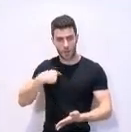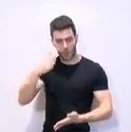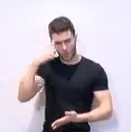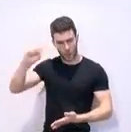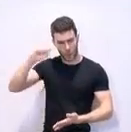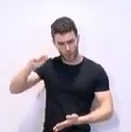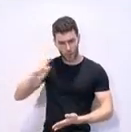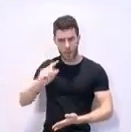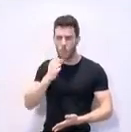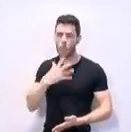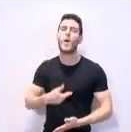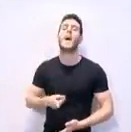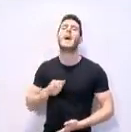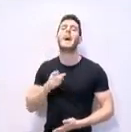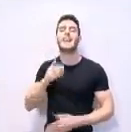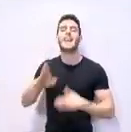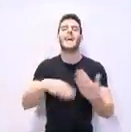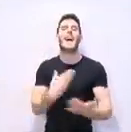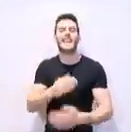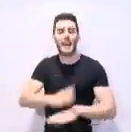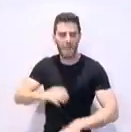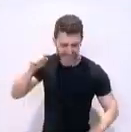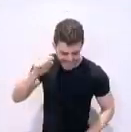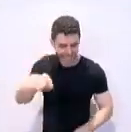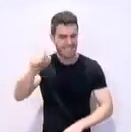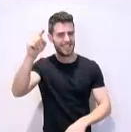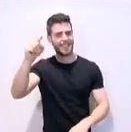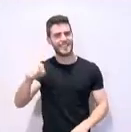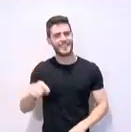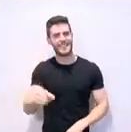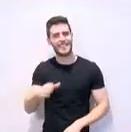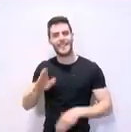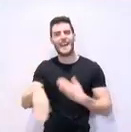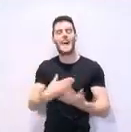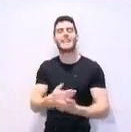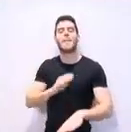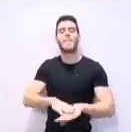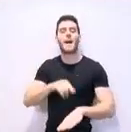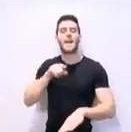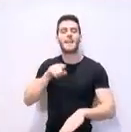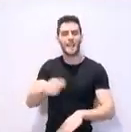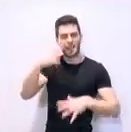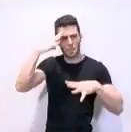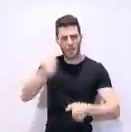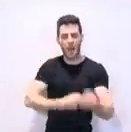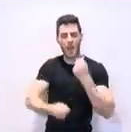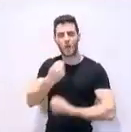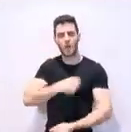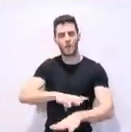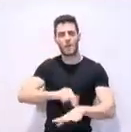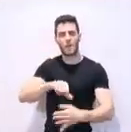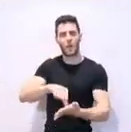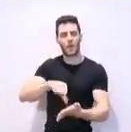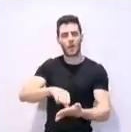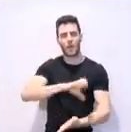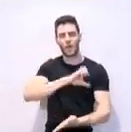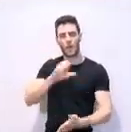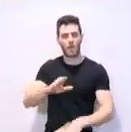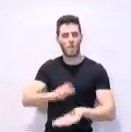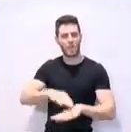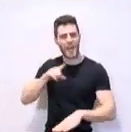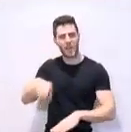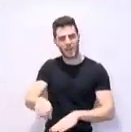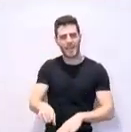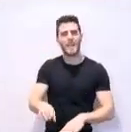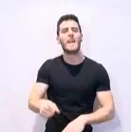bueno, hasta a usted le quedan de rojos los economistas del Banco Central Europeo, señor Domínguez. No me extraña